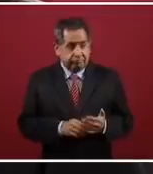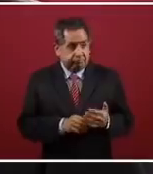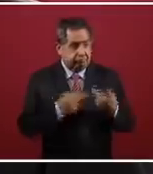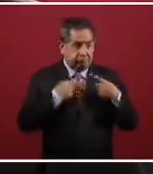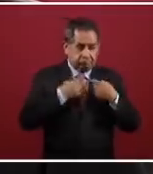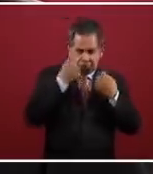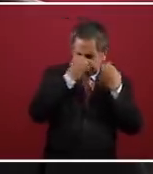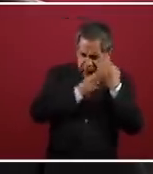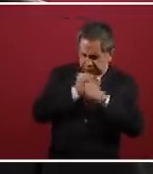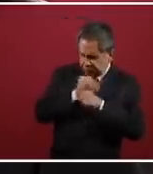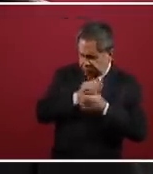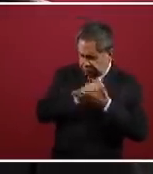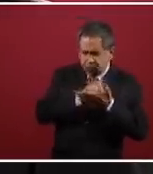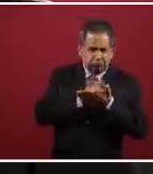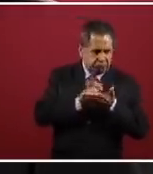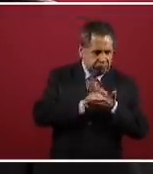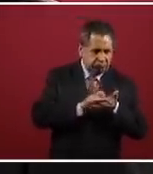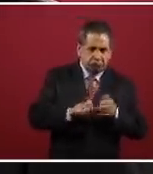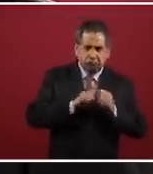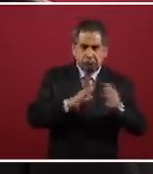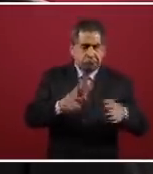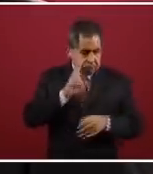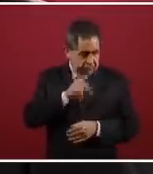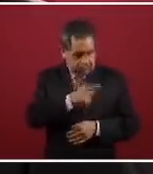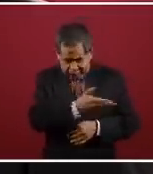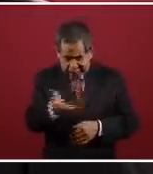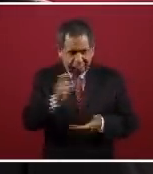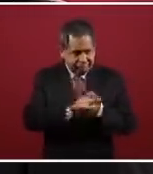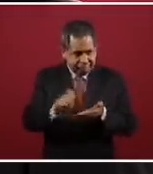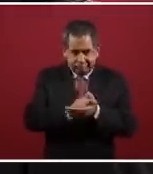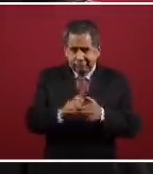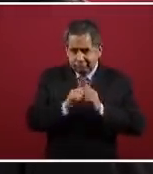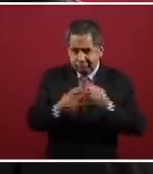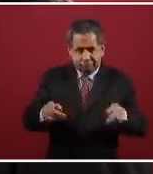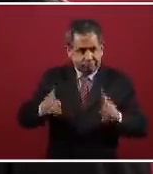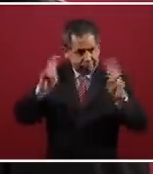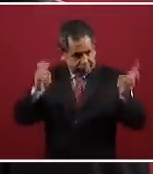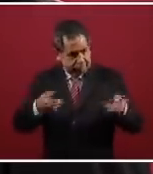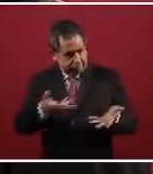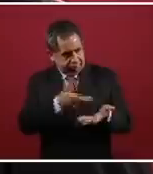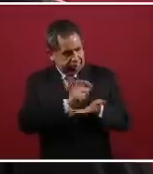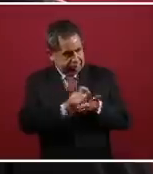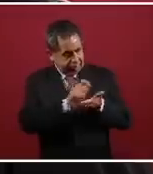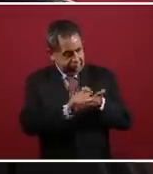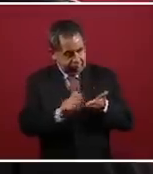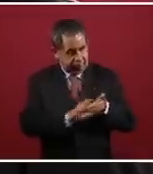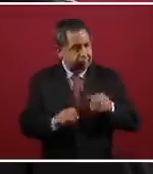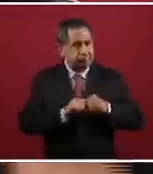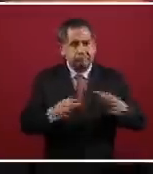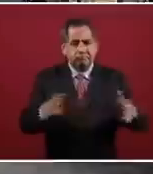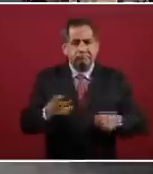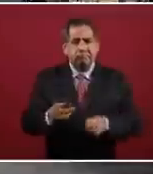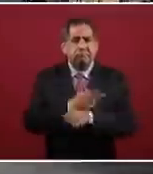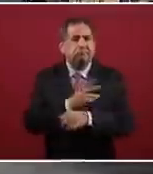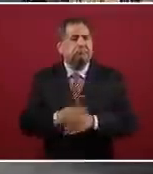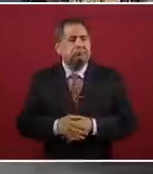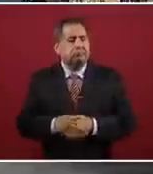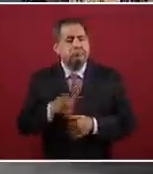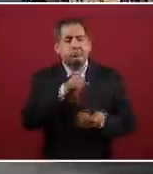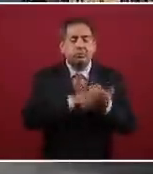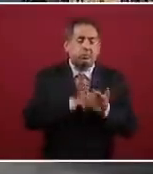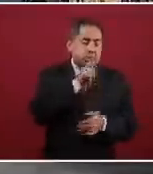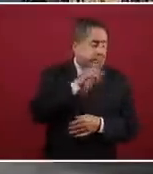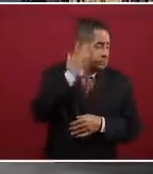analistas. Sería bueno que se tocaran estos temas. ¿Qué? ¿Pasó de noche todo